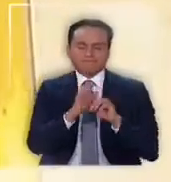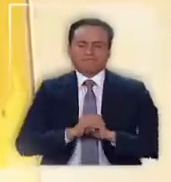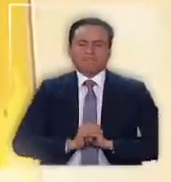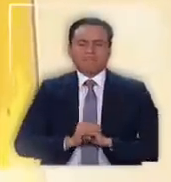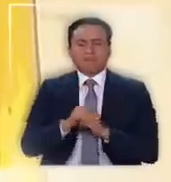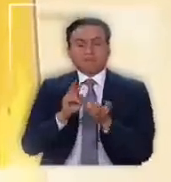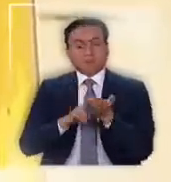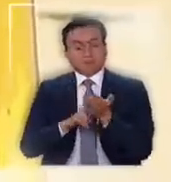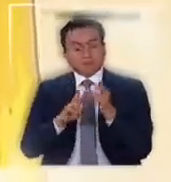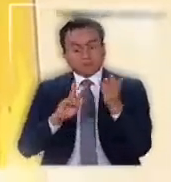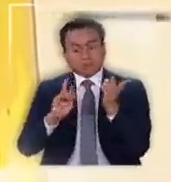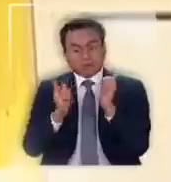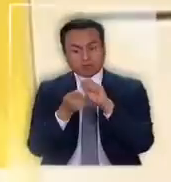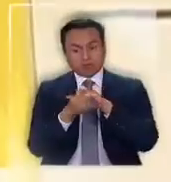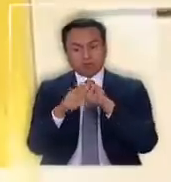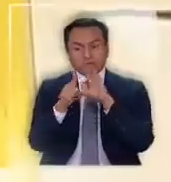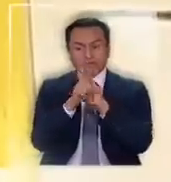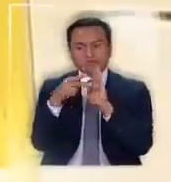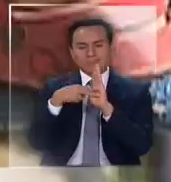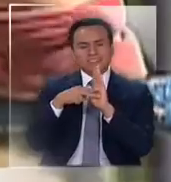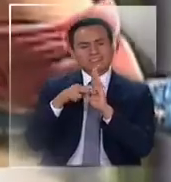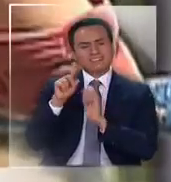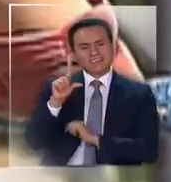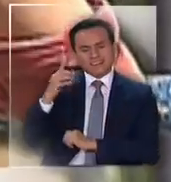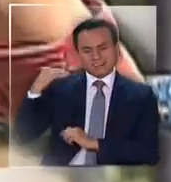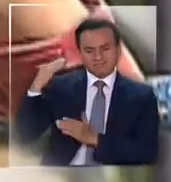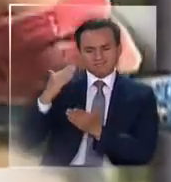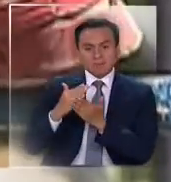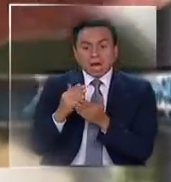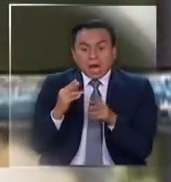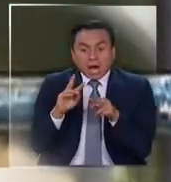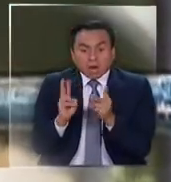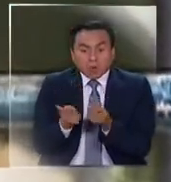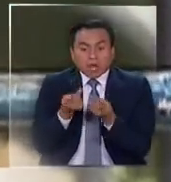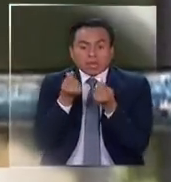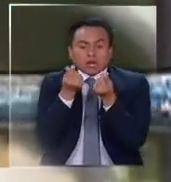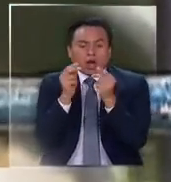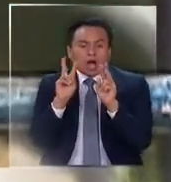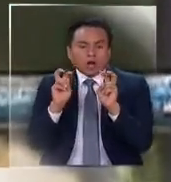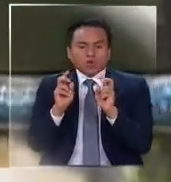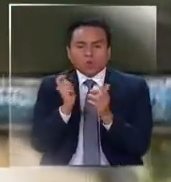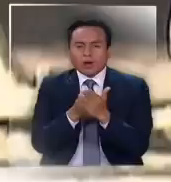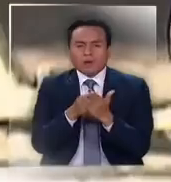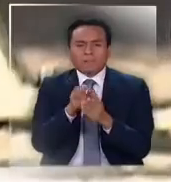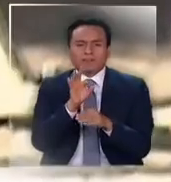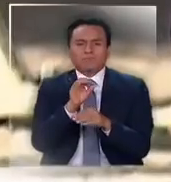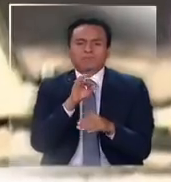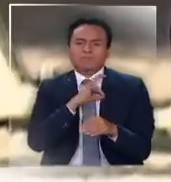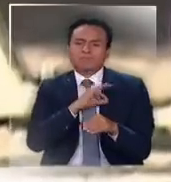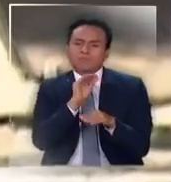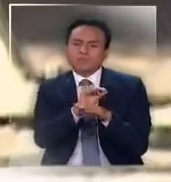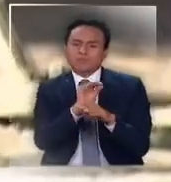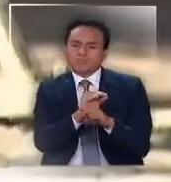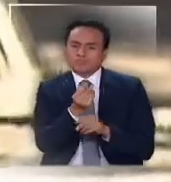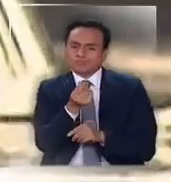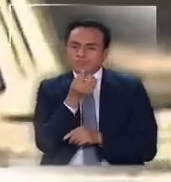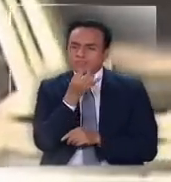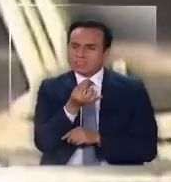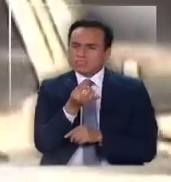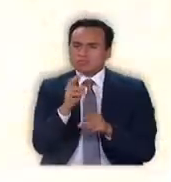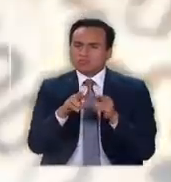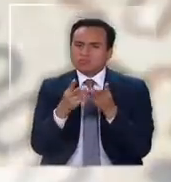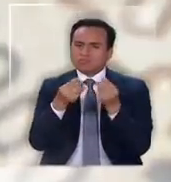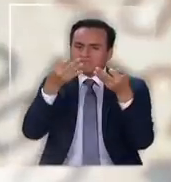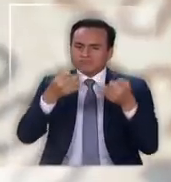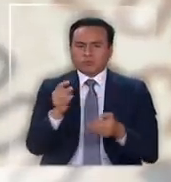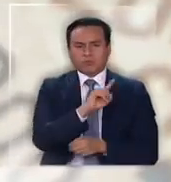bien esta modificación a la ley desde 2007 ha hecho recuperar algo de dineros por el no pago de pensión de alimentos, no es la solución